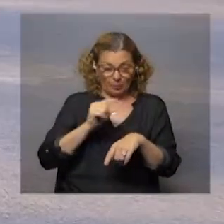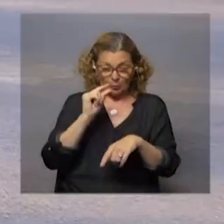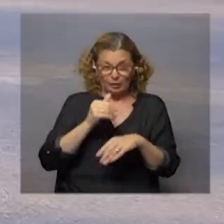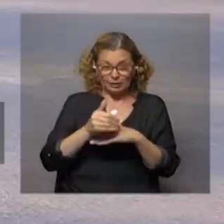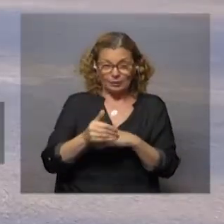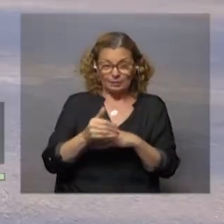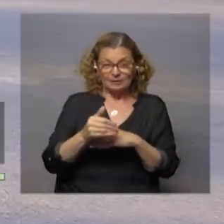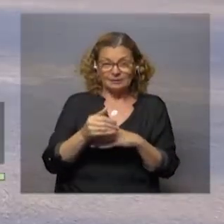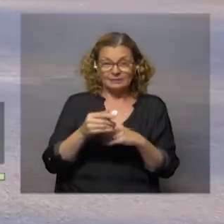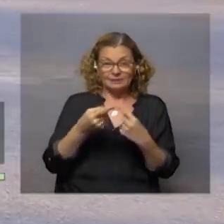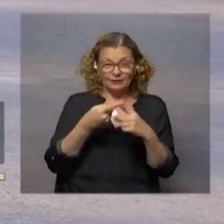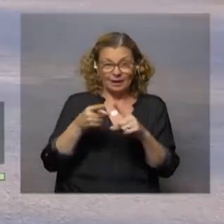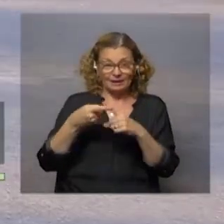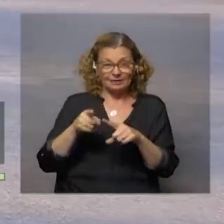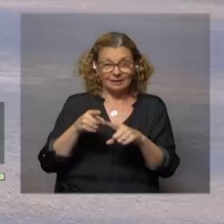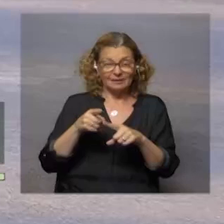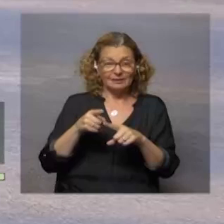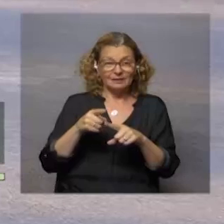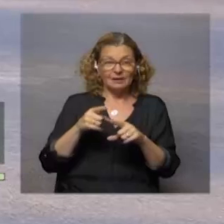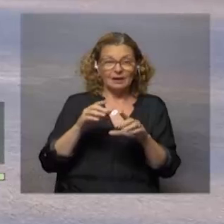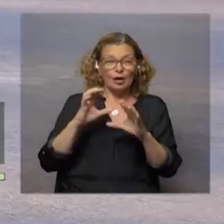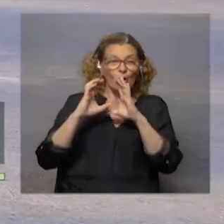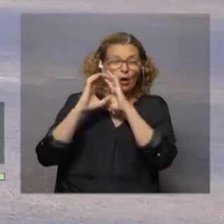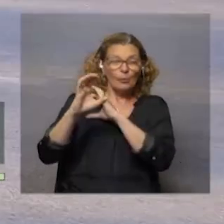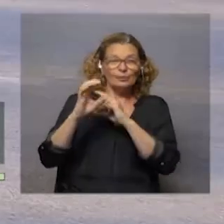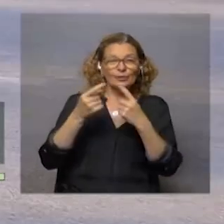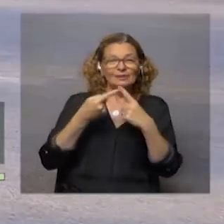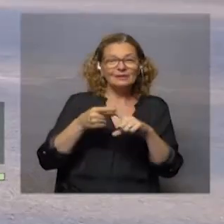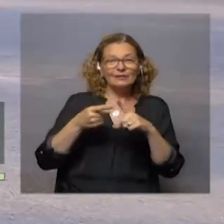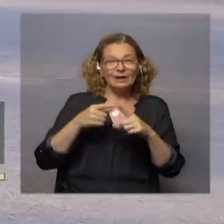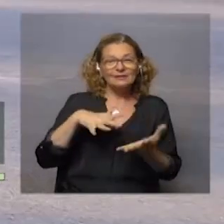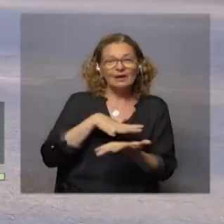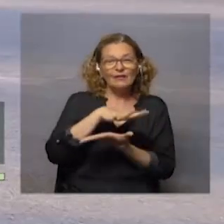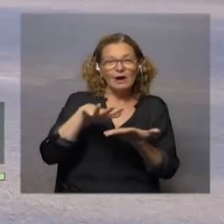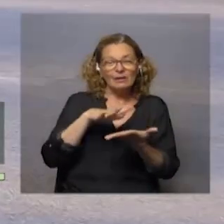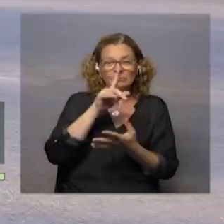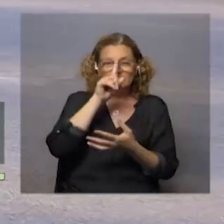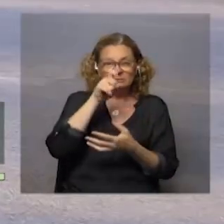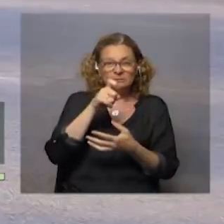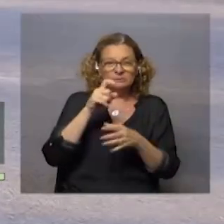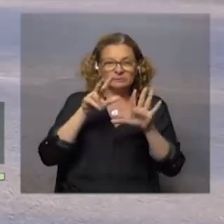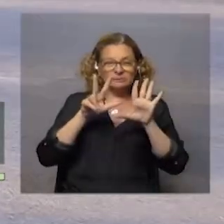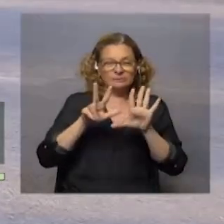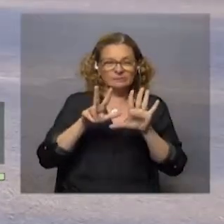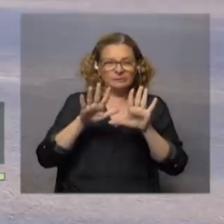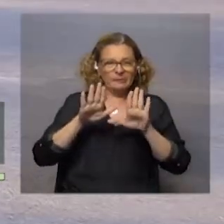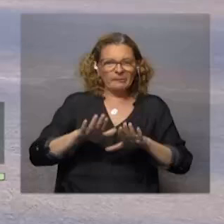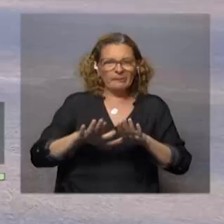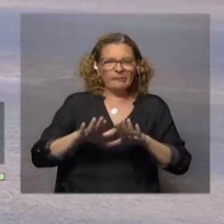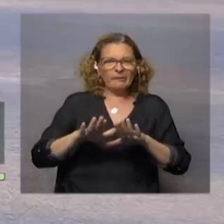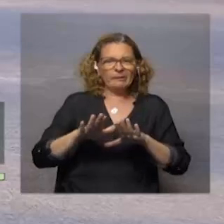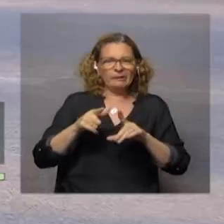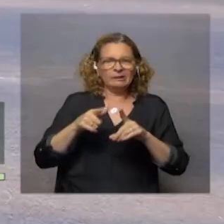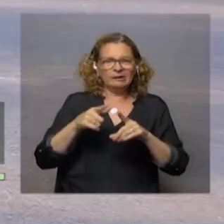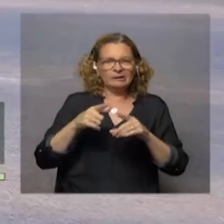una serie de intervenciones en paradas de Ómnibus en diferentes barrios de la capital son ocho las paradas que se van